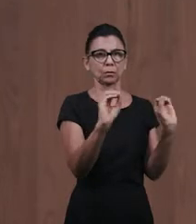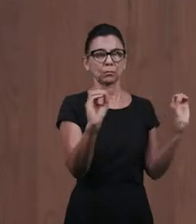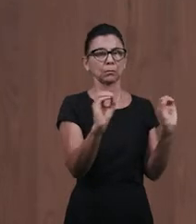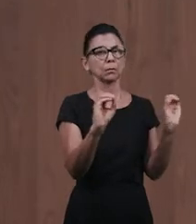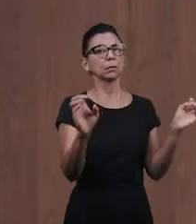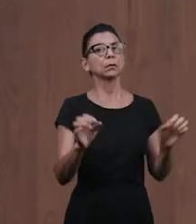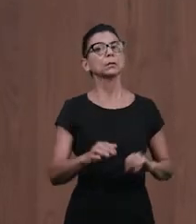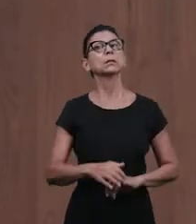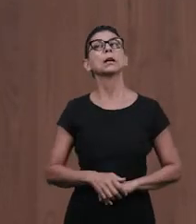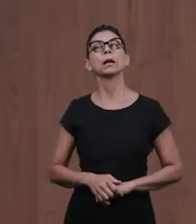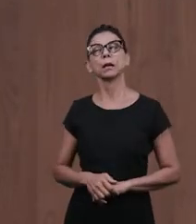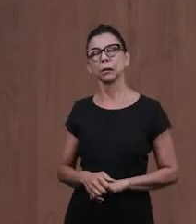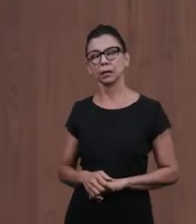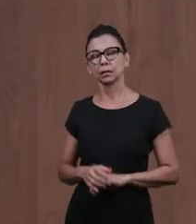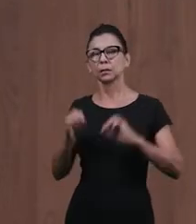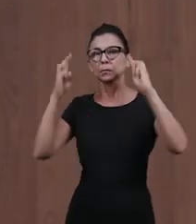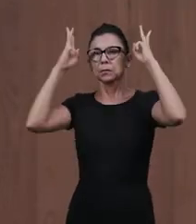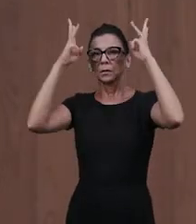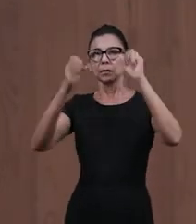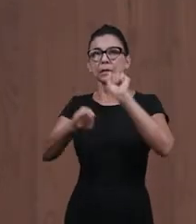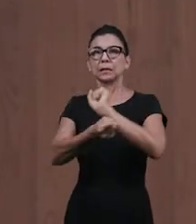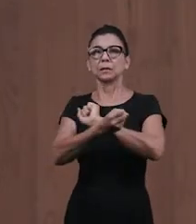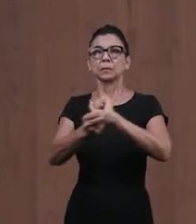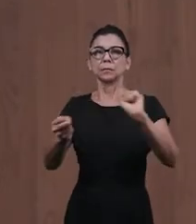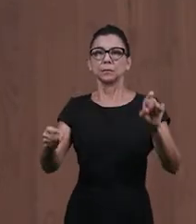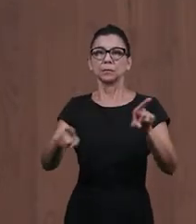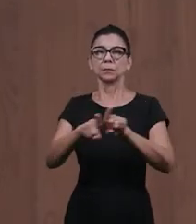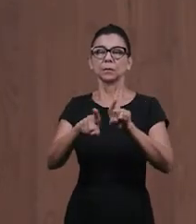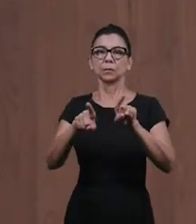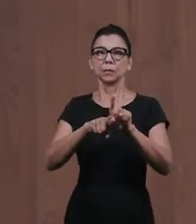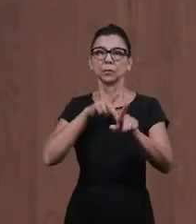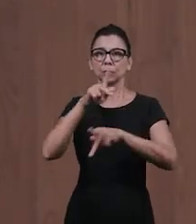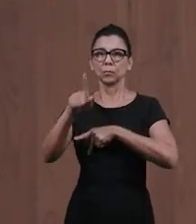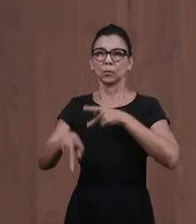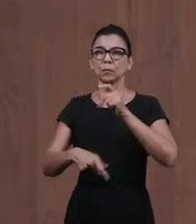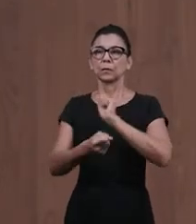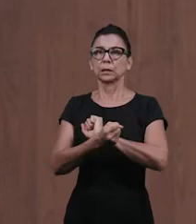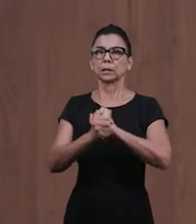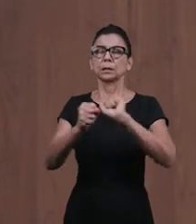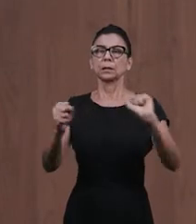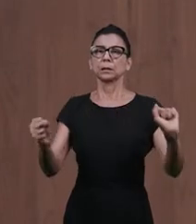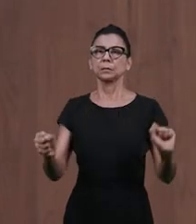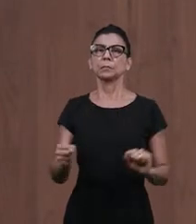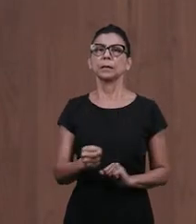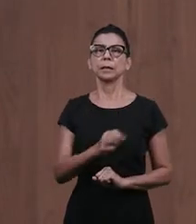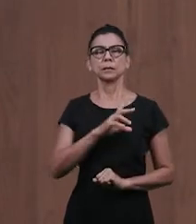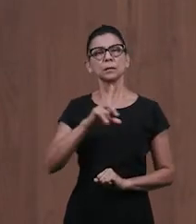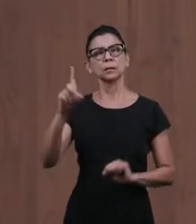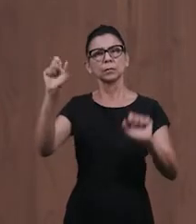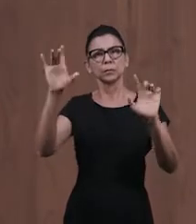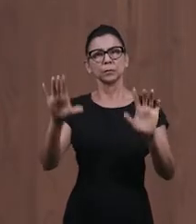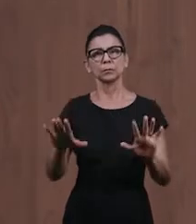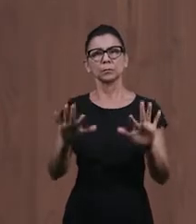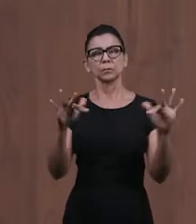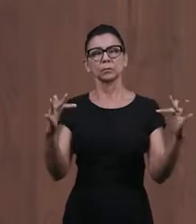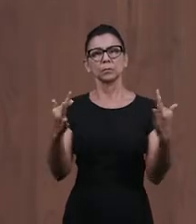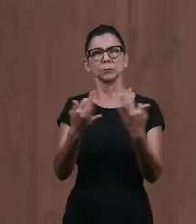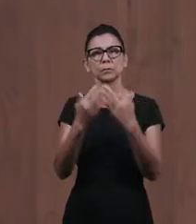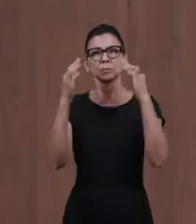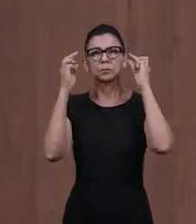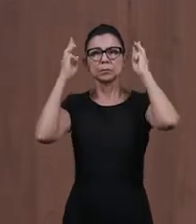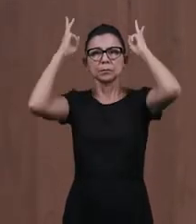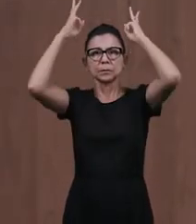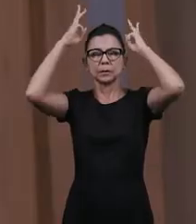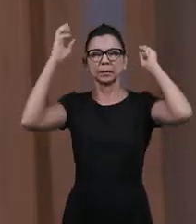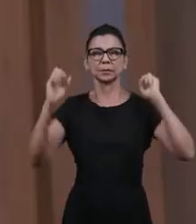corazón. Y él fue liberado y liberó al pueblo de la esclavitud.